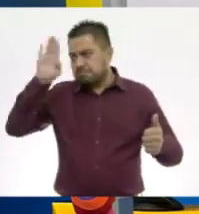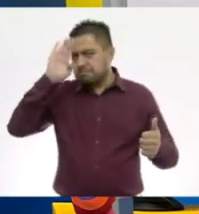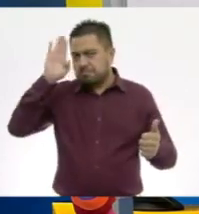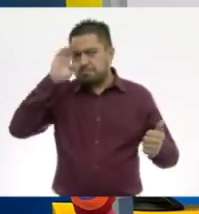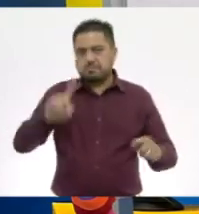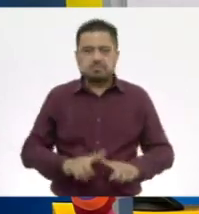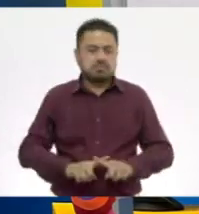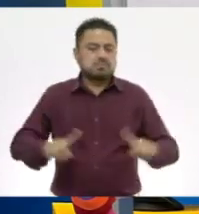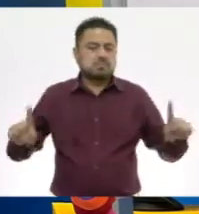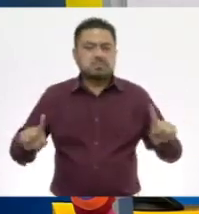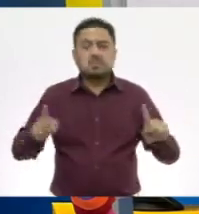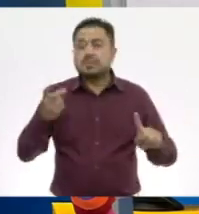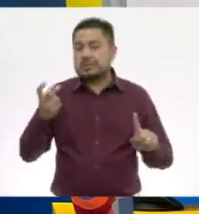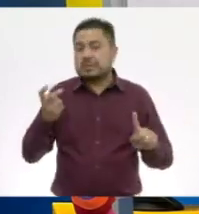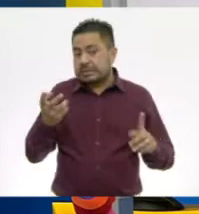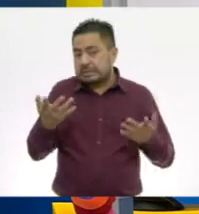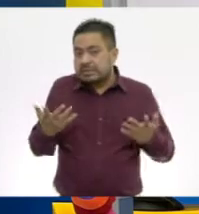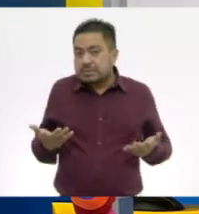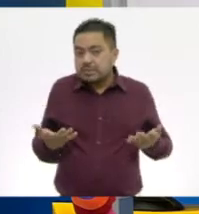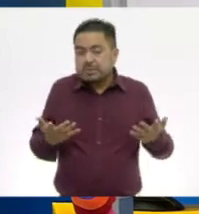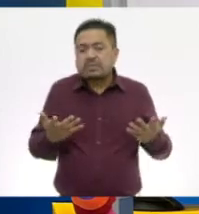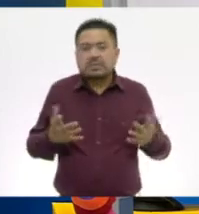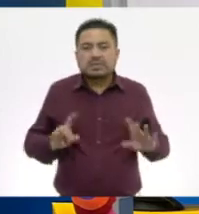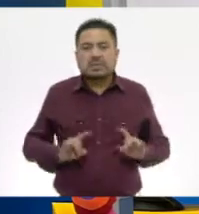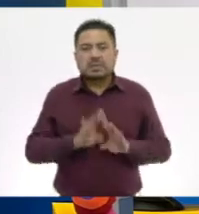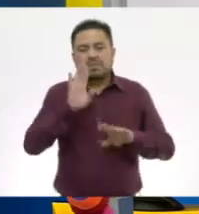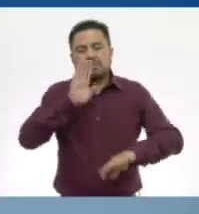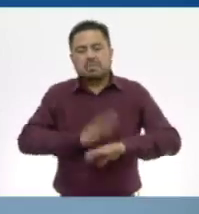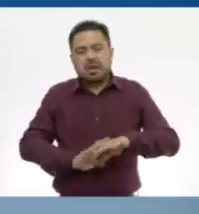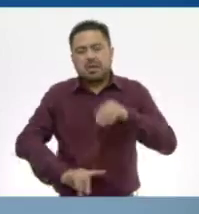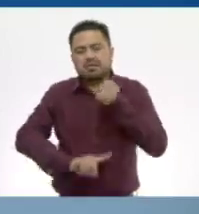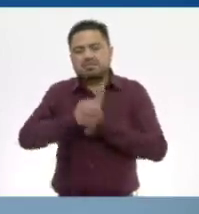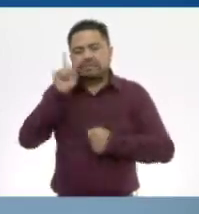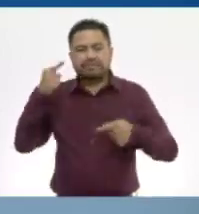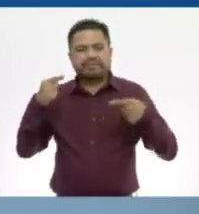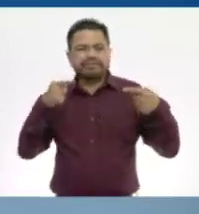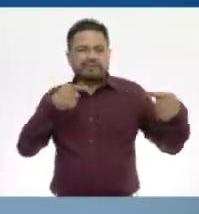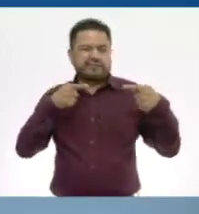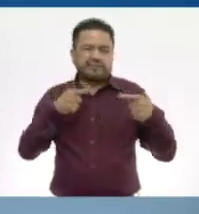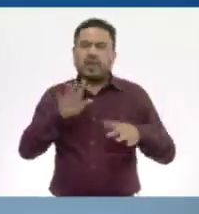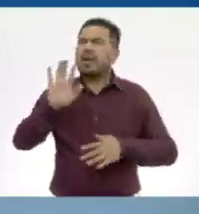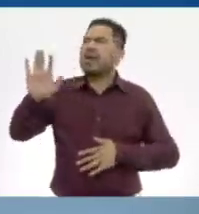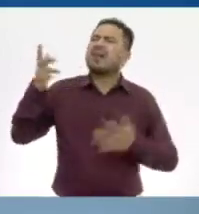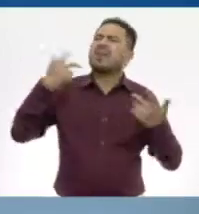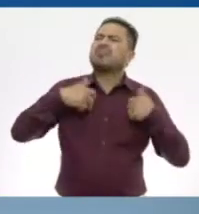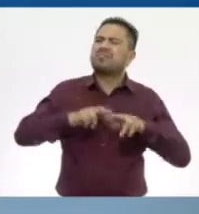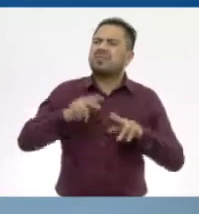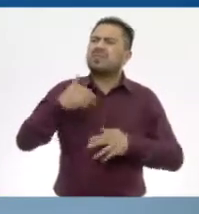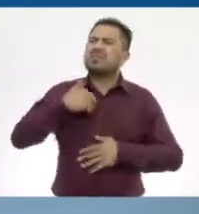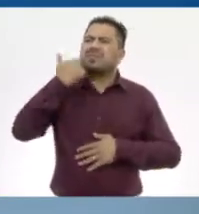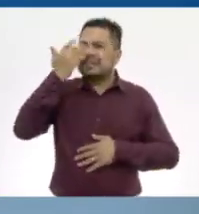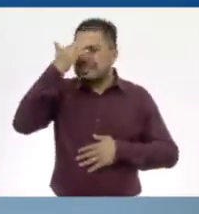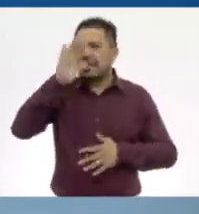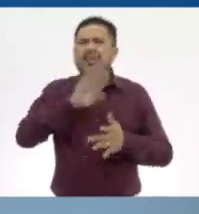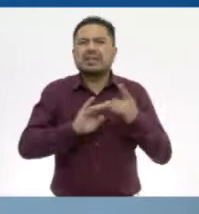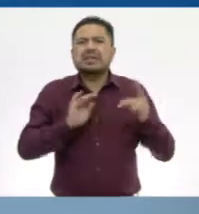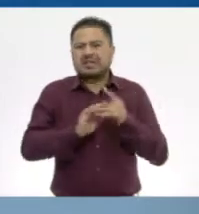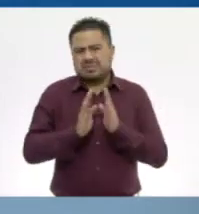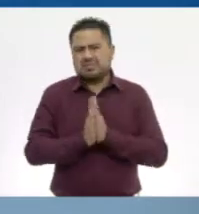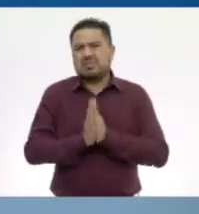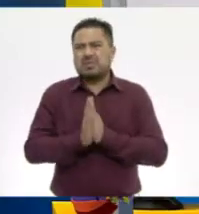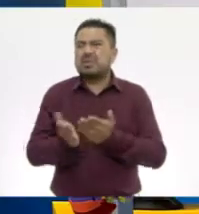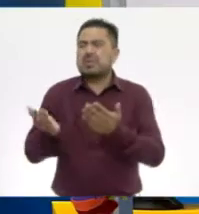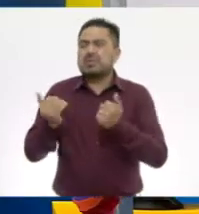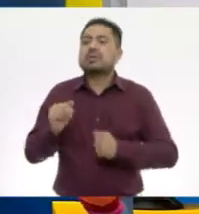manera distinta y esto lógicamente causaba conflictos. Ay, profesor, yo quiero saber, ¿nos va a explicar, por